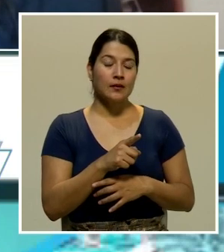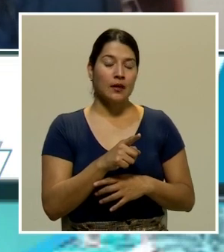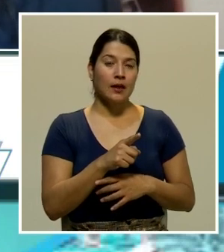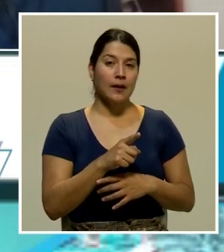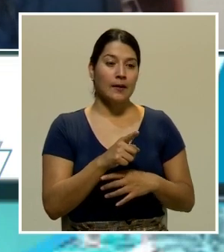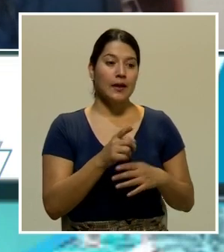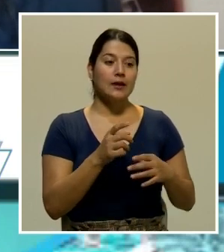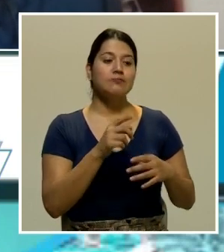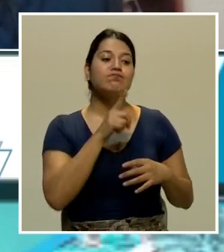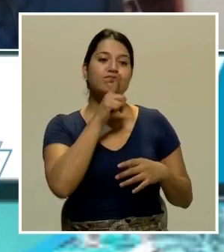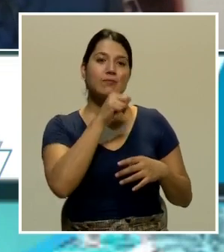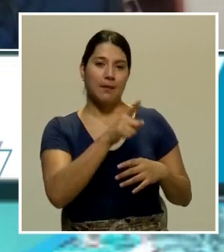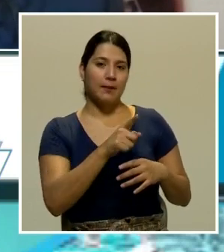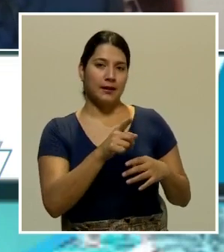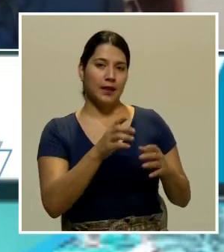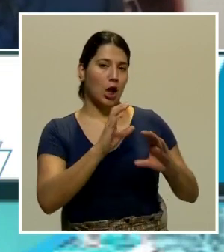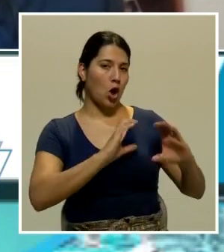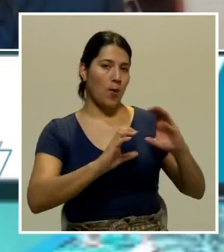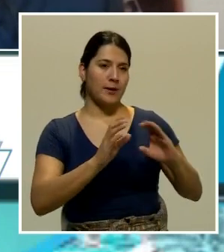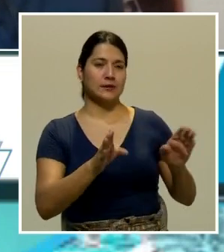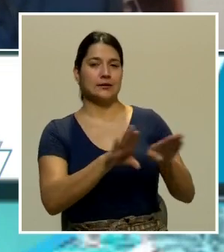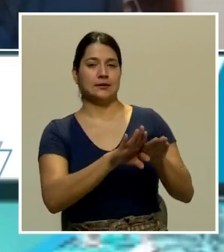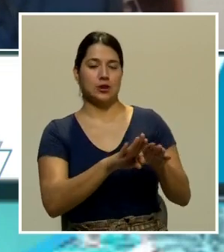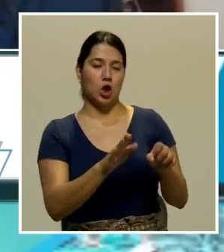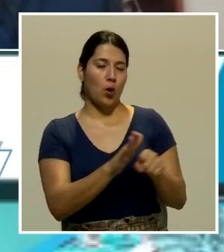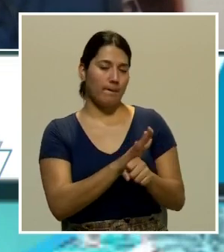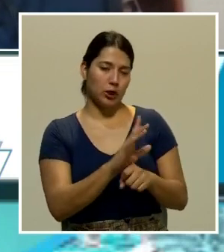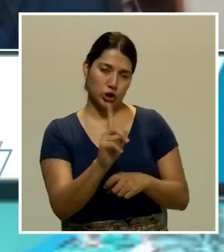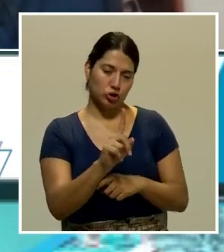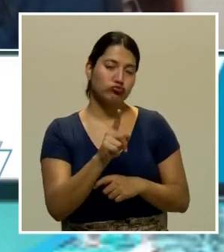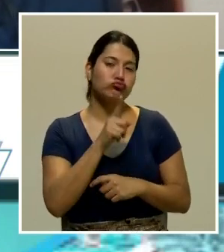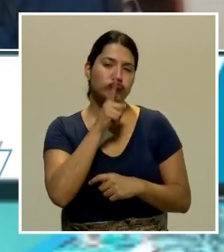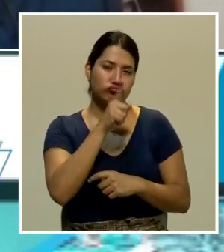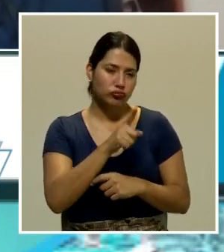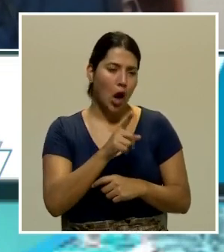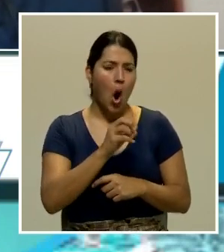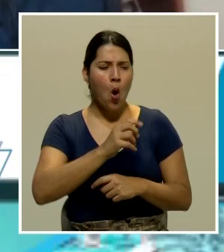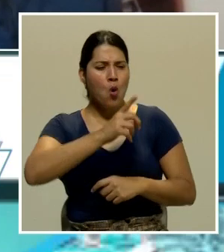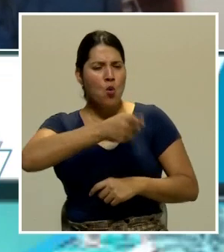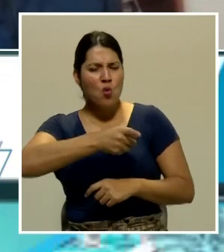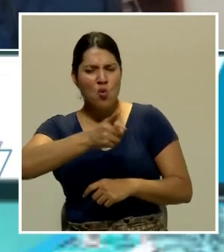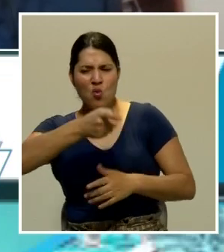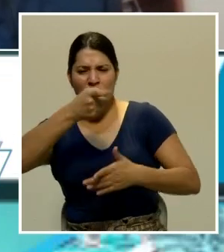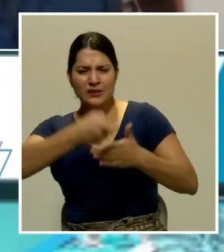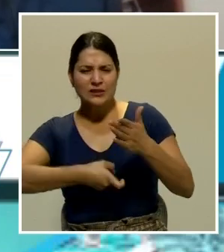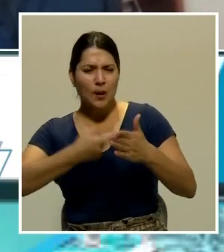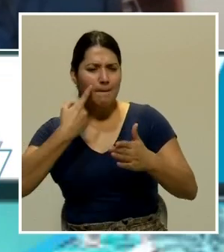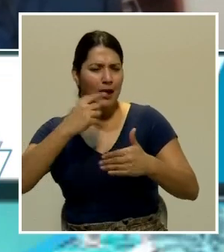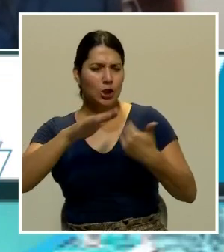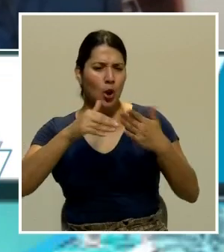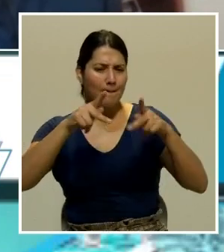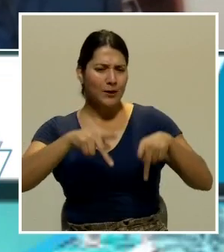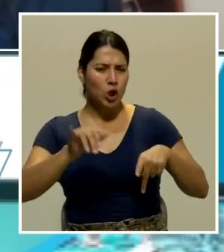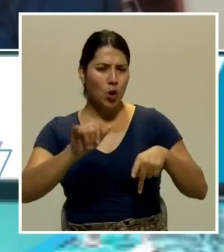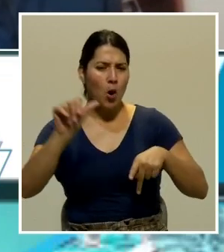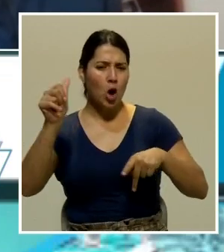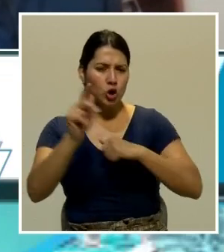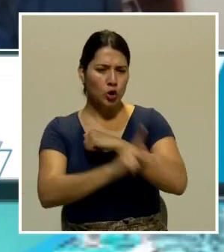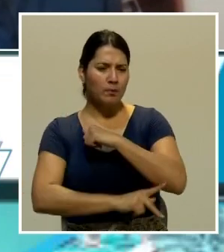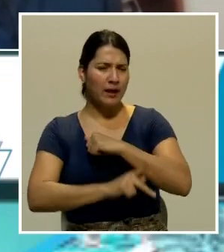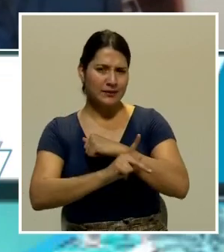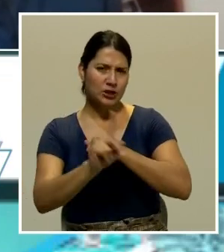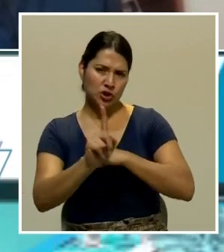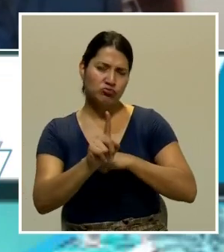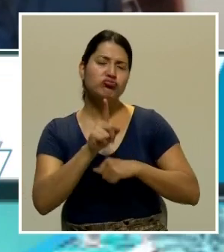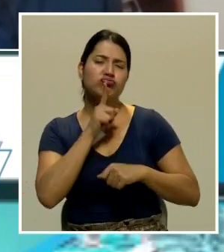el cierre no fue completo y estricto para toda la población, pero vaya